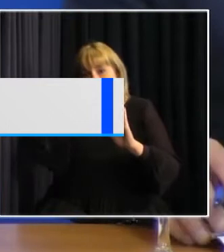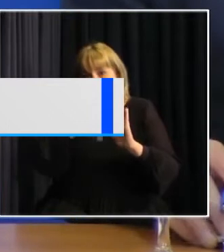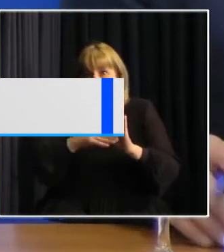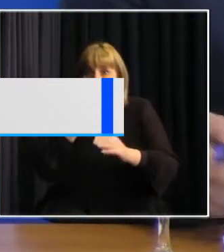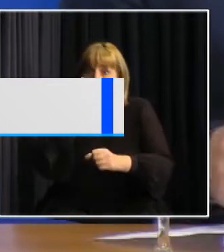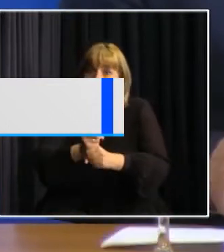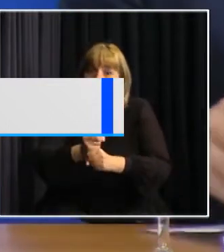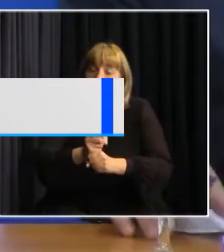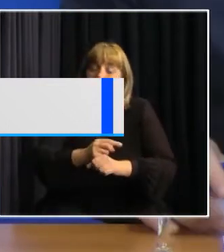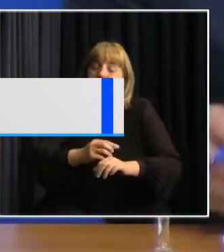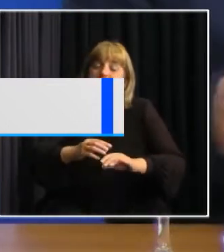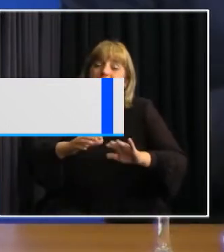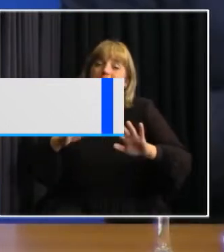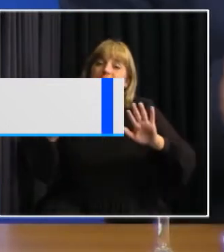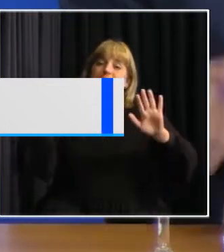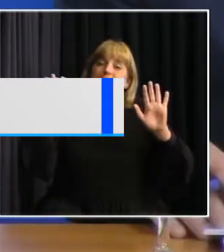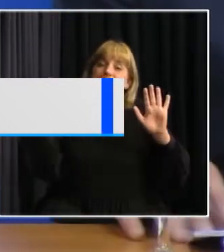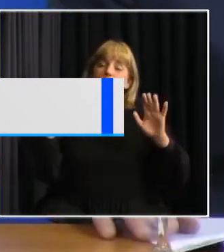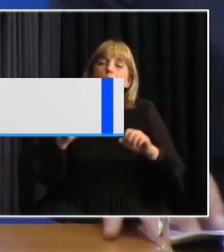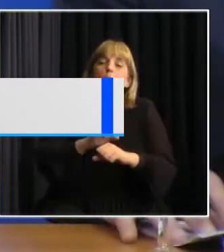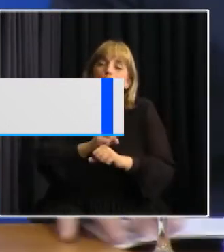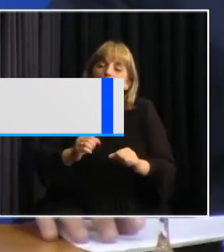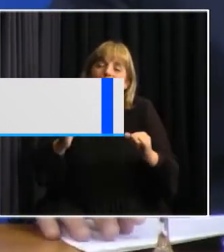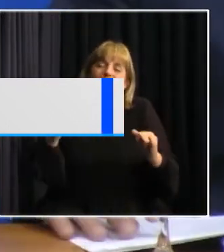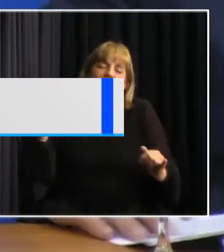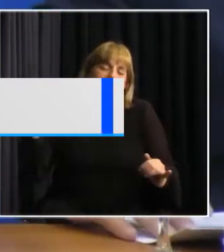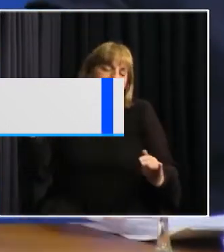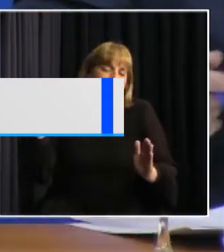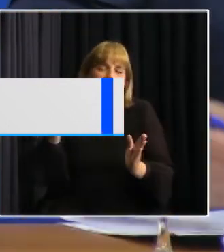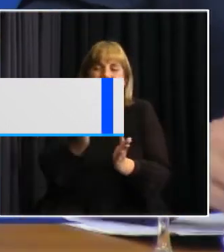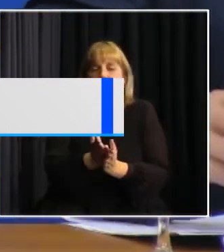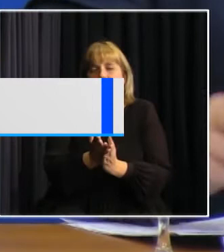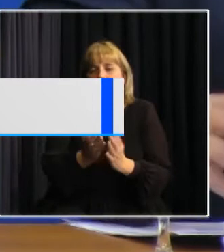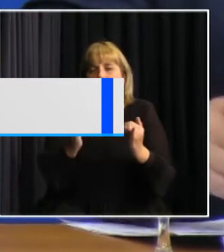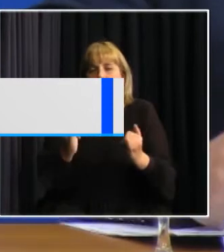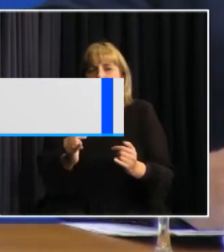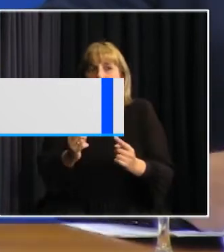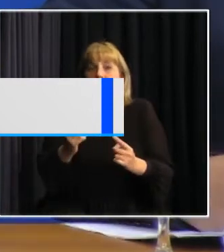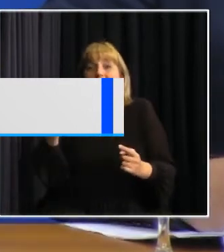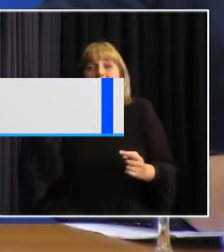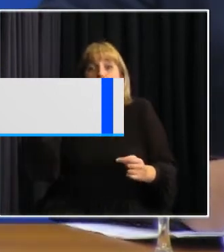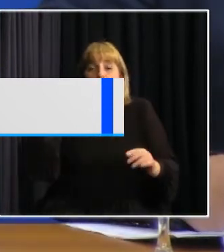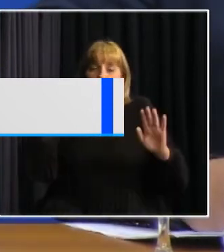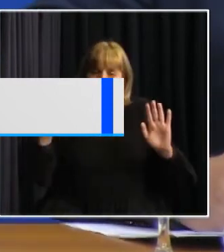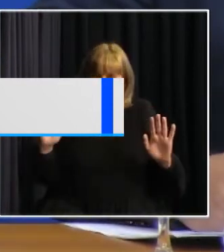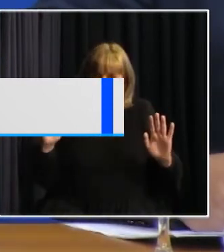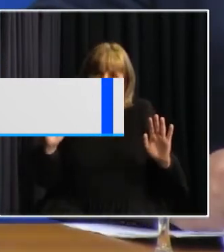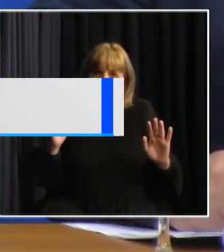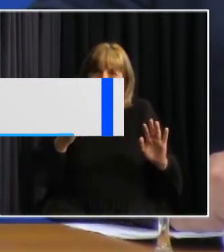traerán como consecuencia la aplicación de sanciones que las autoridades pertinentes